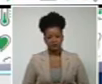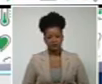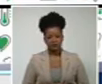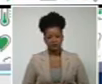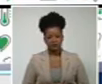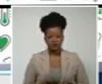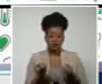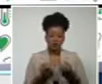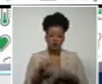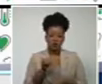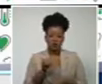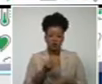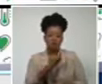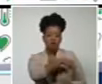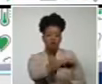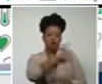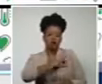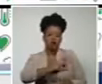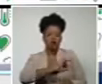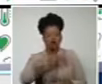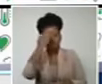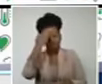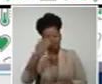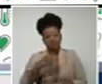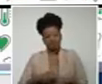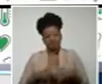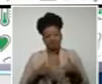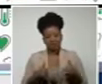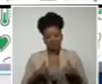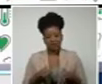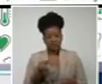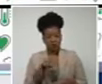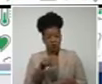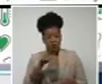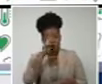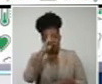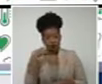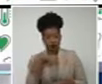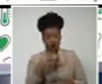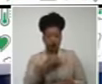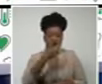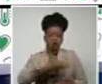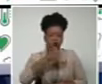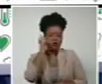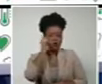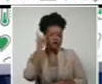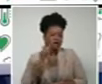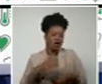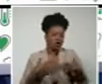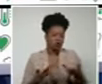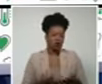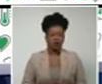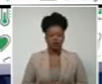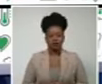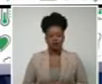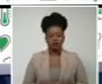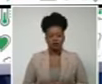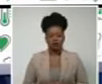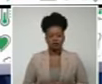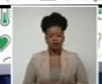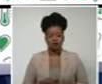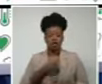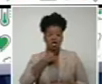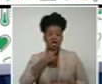que la población nuestra siempre agradece. Al mismo tiempo, el doctor Durán manifestaba ideas esenciales como que a pesar de estos